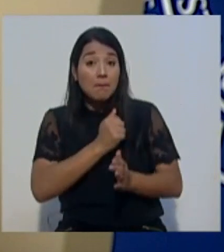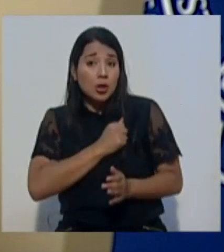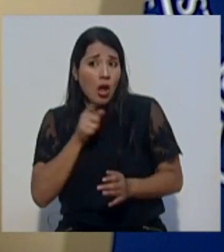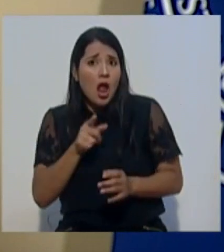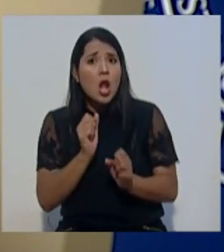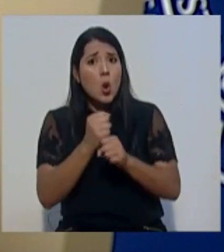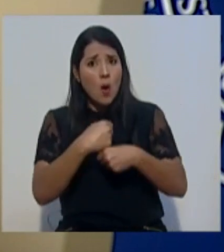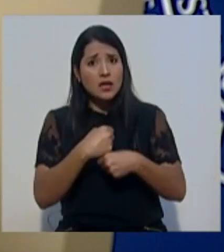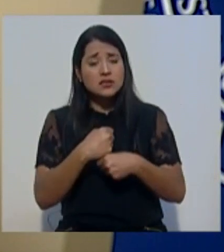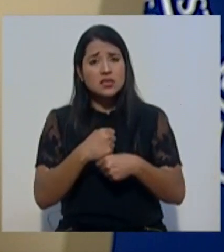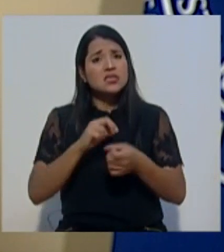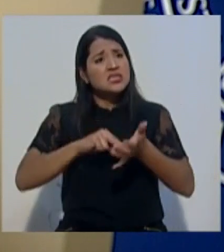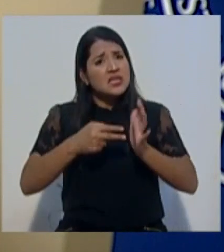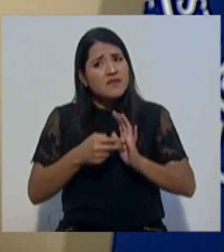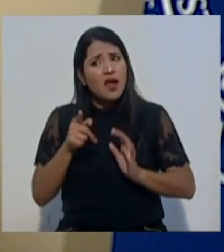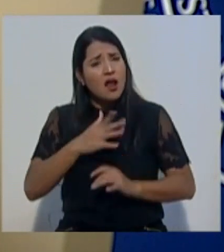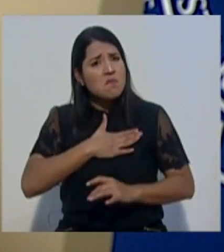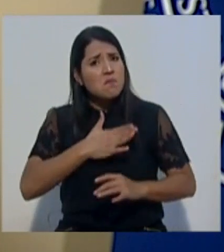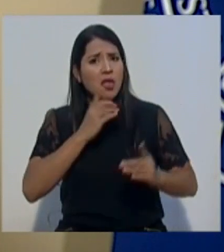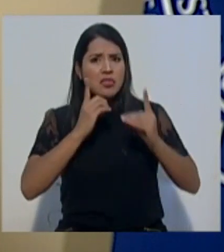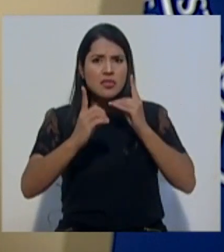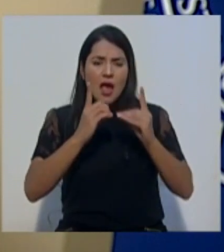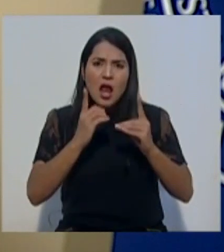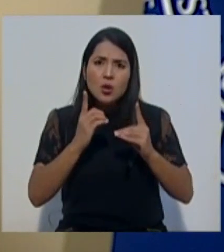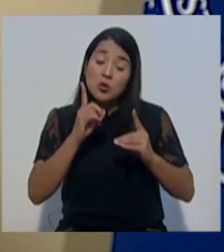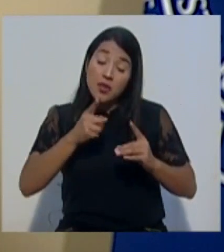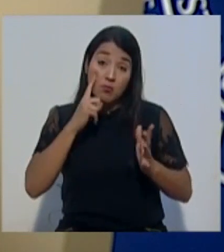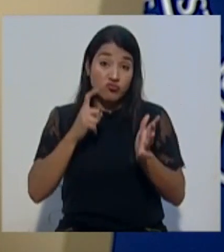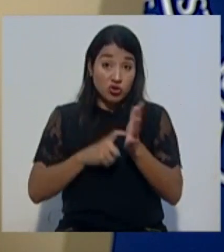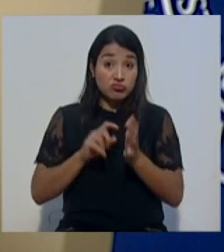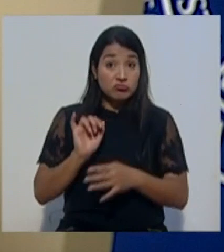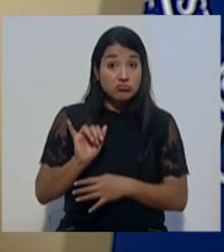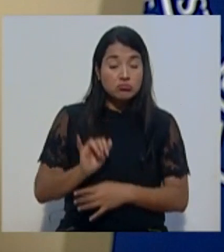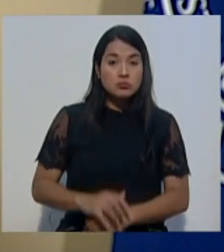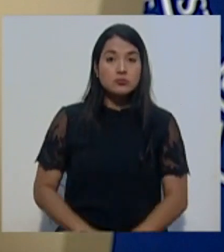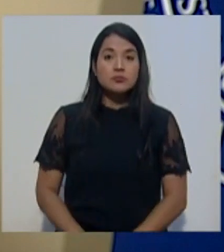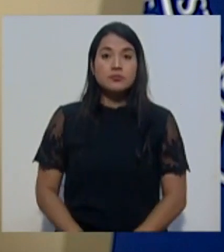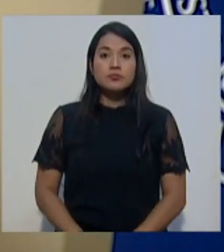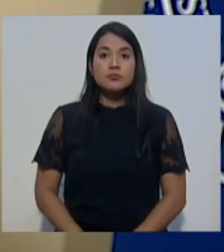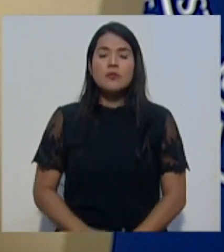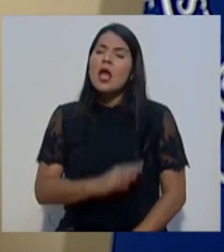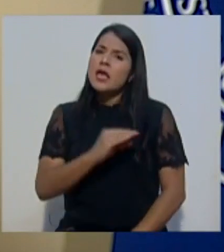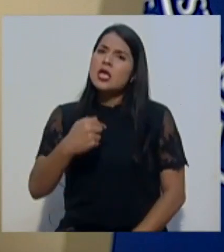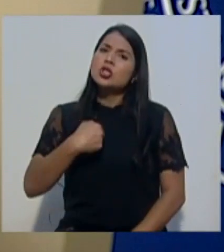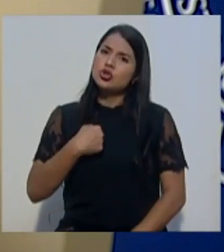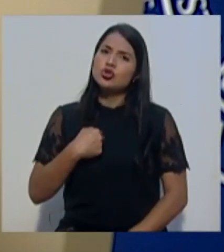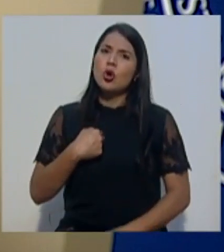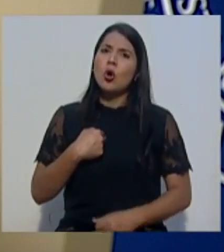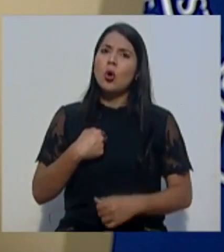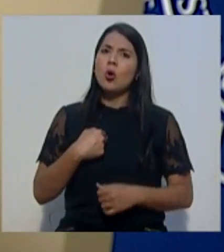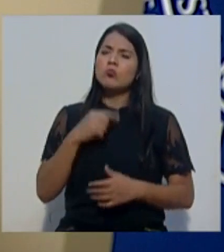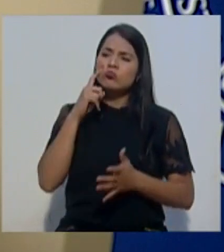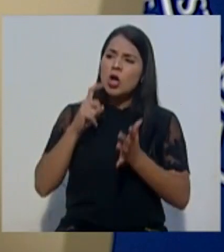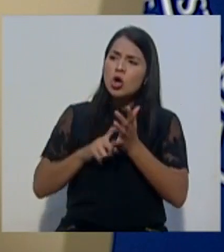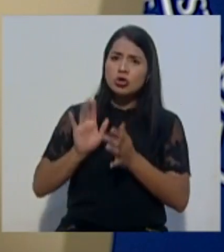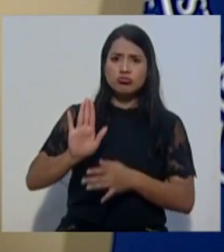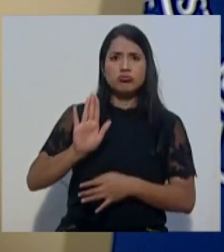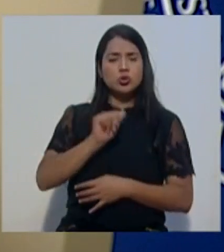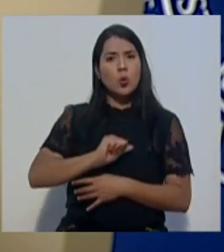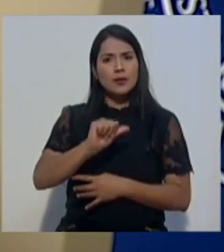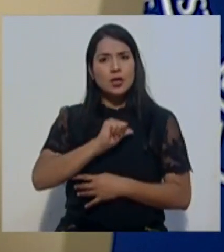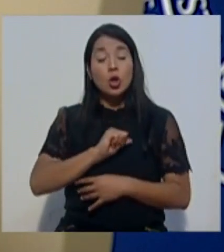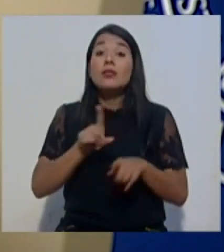es una persona también de diálogo y de reconocer. Y yo valoro esa actitud. También valoro